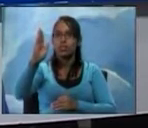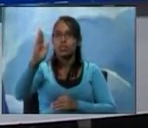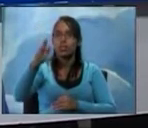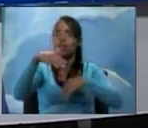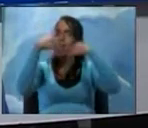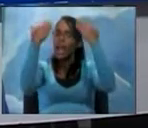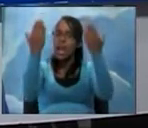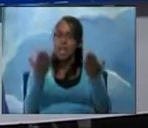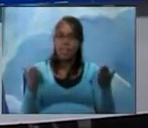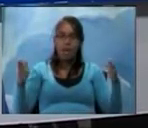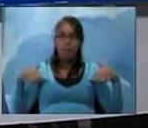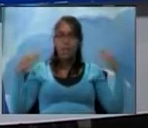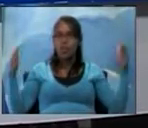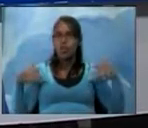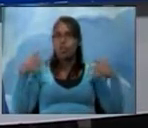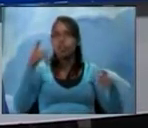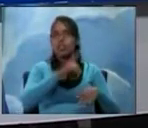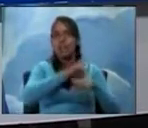En la familia de Dios.